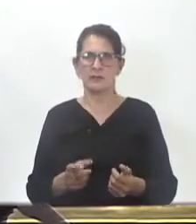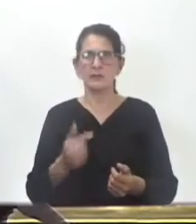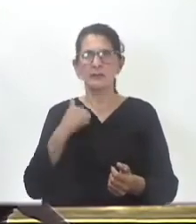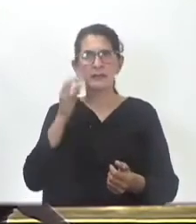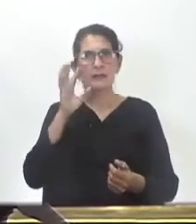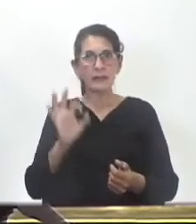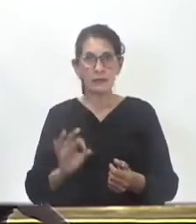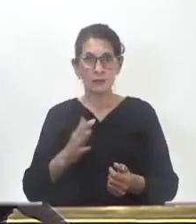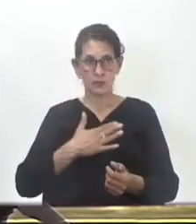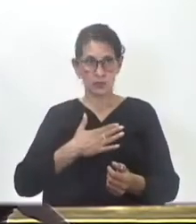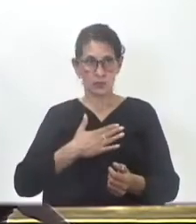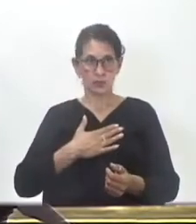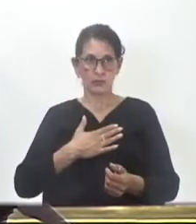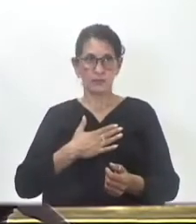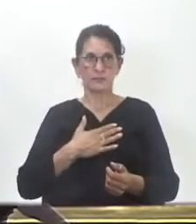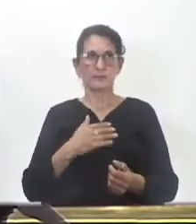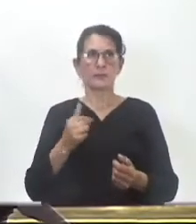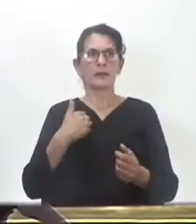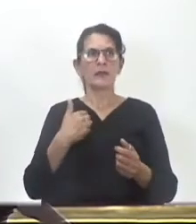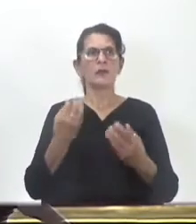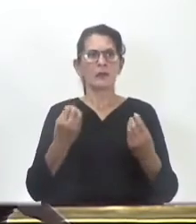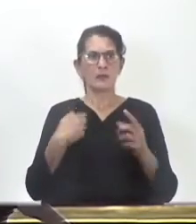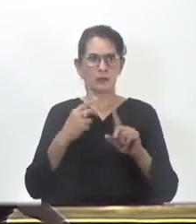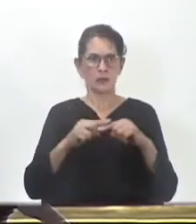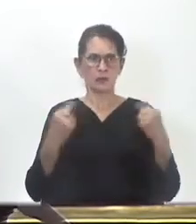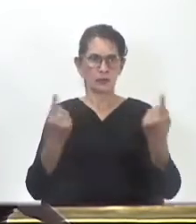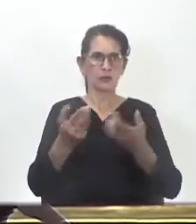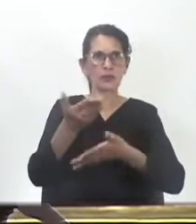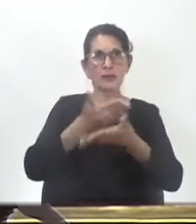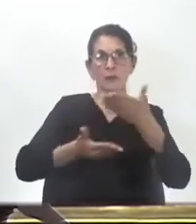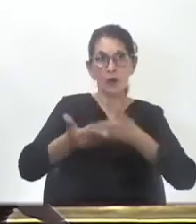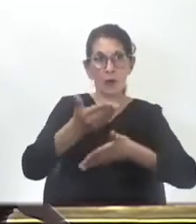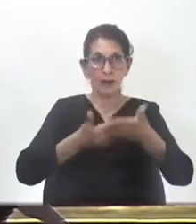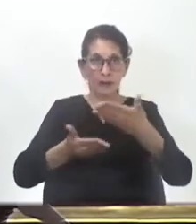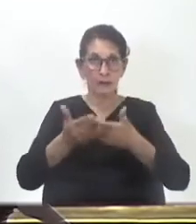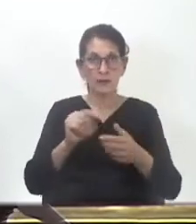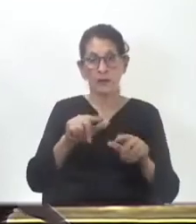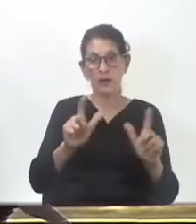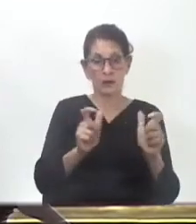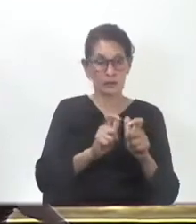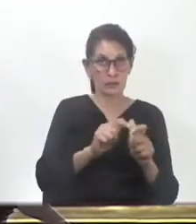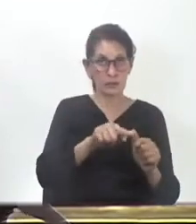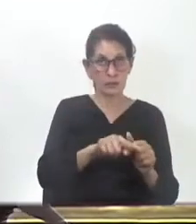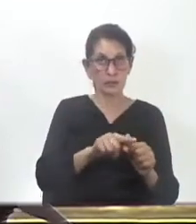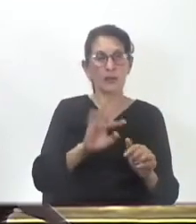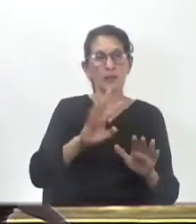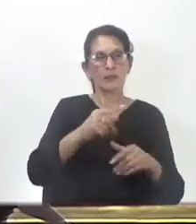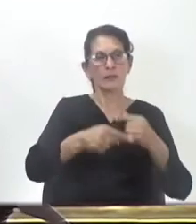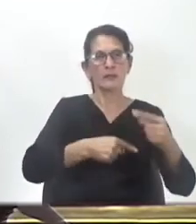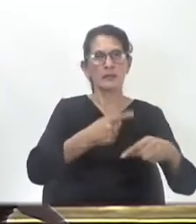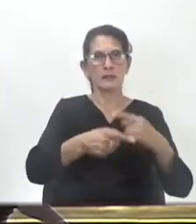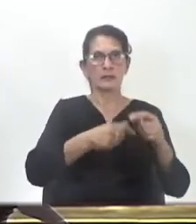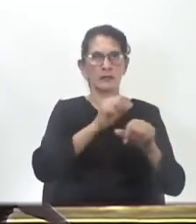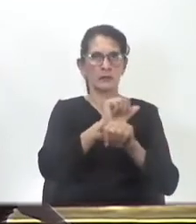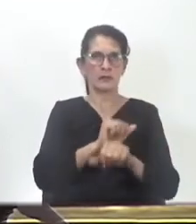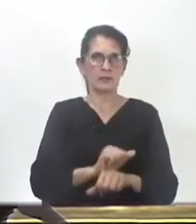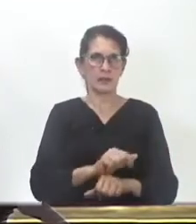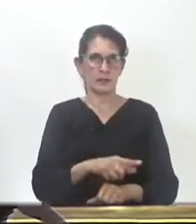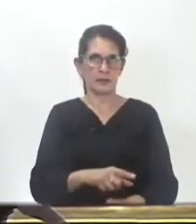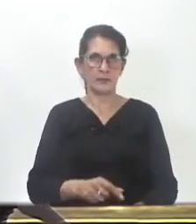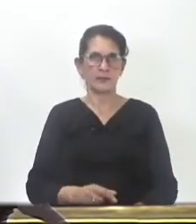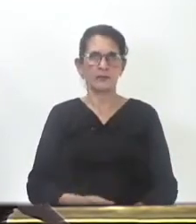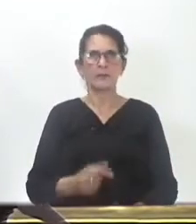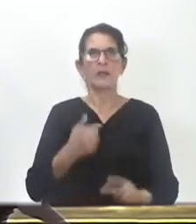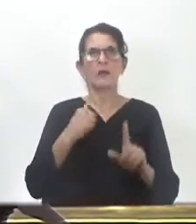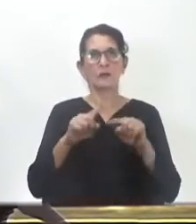Creo yo, en lo que nosotros hemos compartido en la Comisión de Seguimiento de Situación Carcelaria.